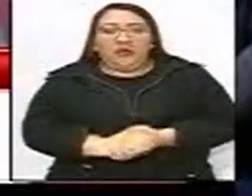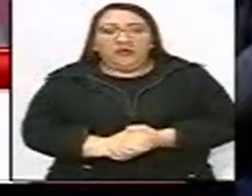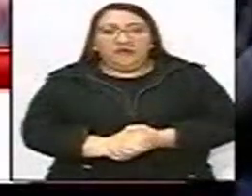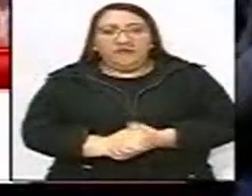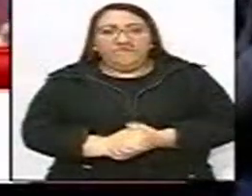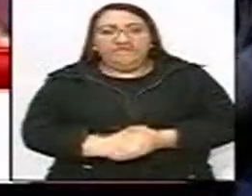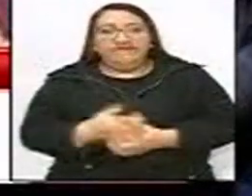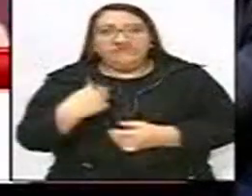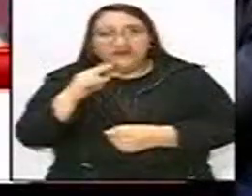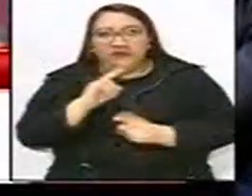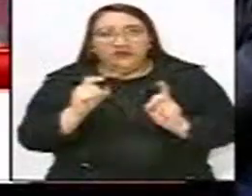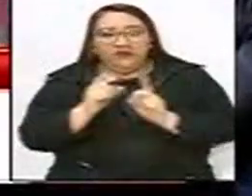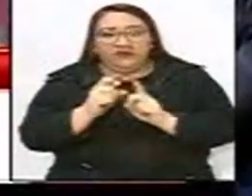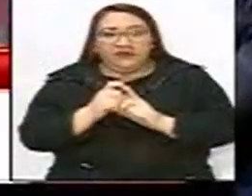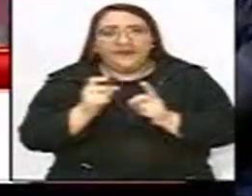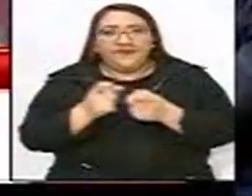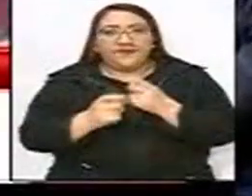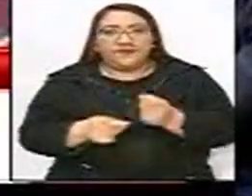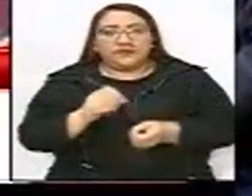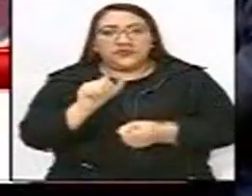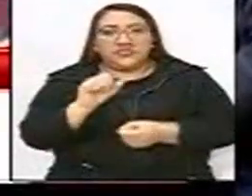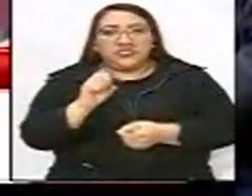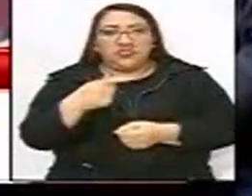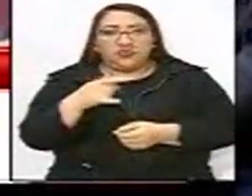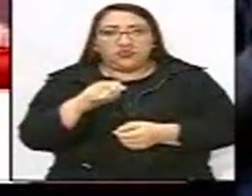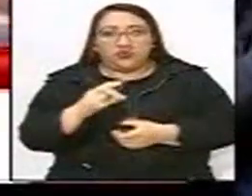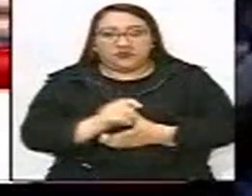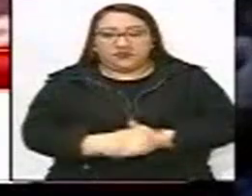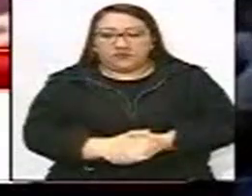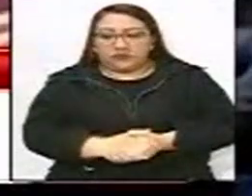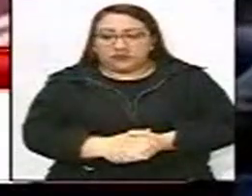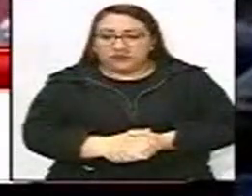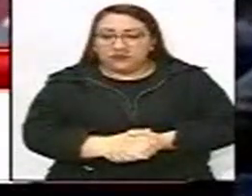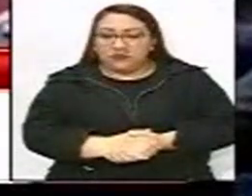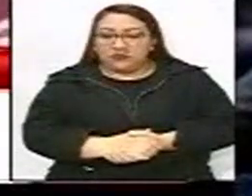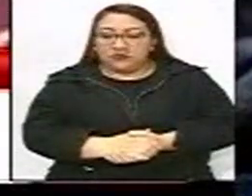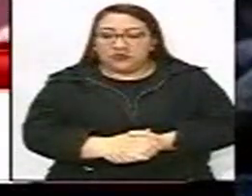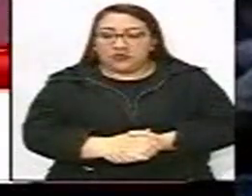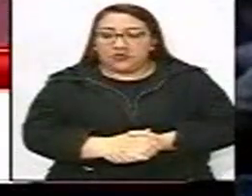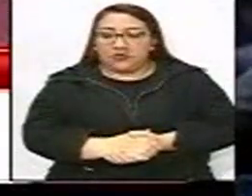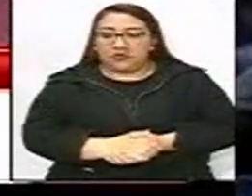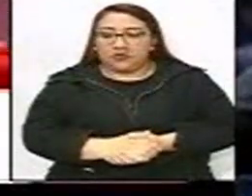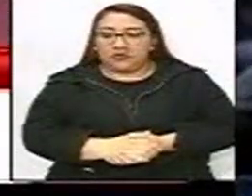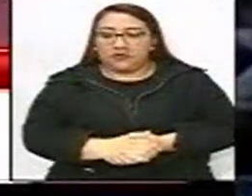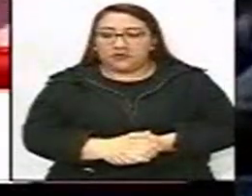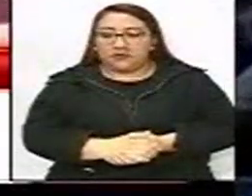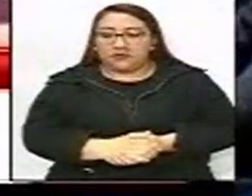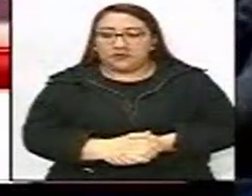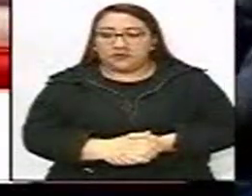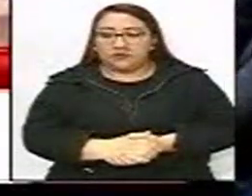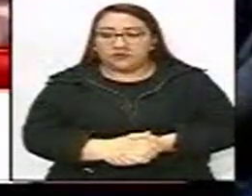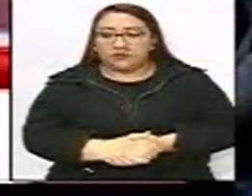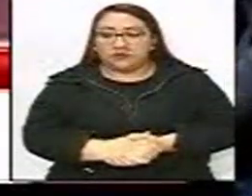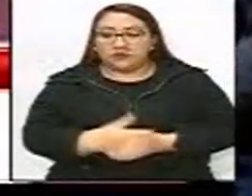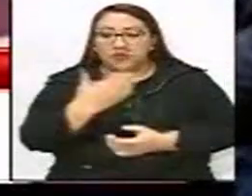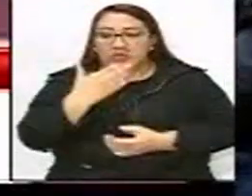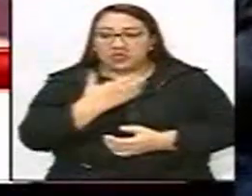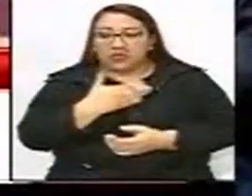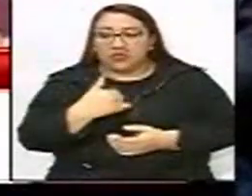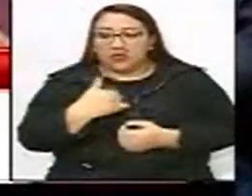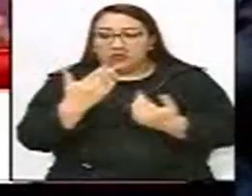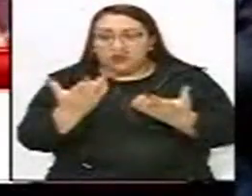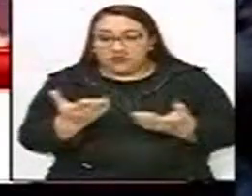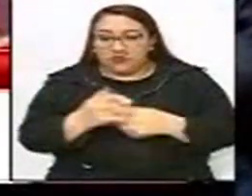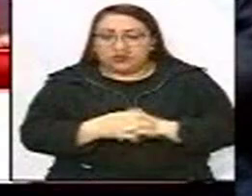congresista Ramallo. Tiene uso de la palabra el congresista Segura. Gracias, señor presidente. Colegas congresistas, saludar